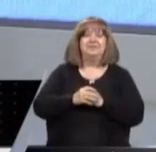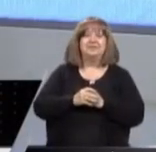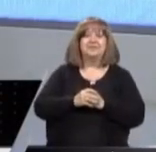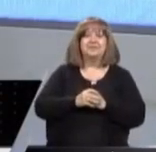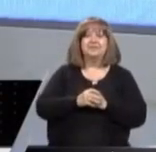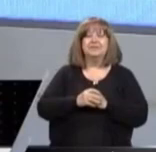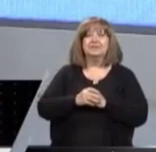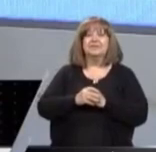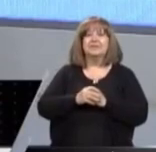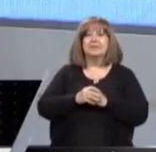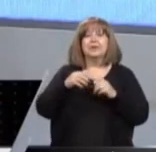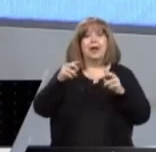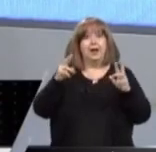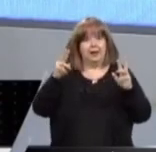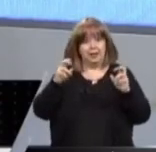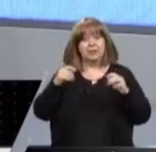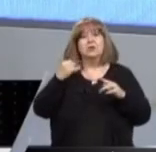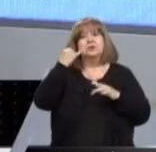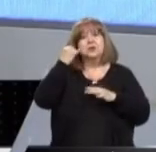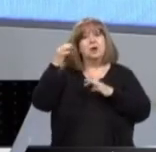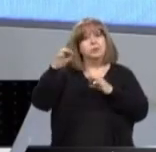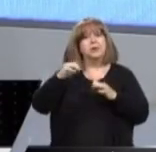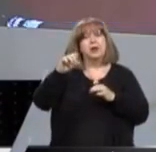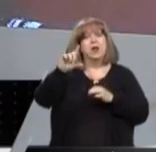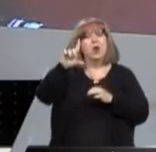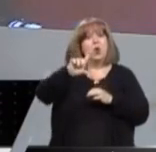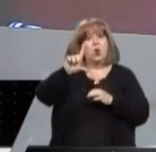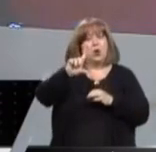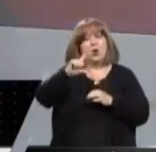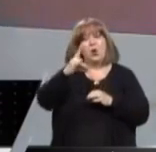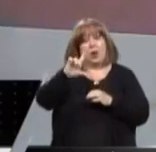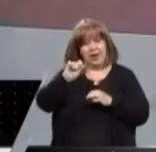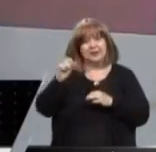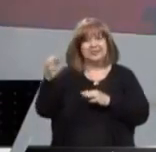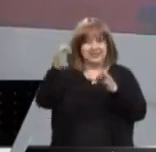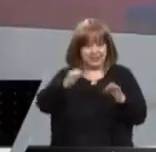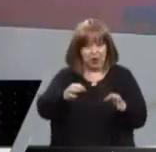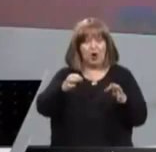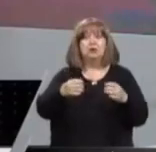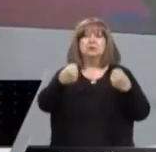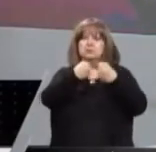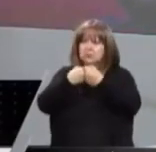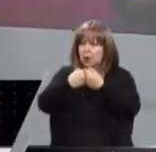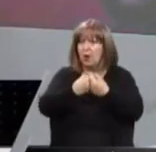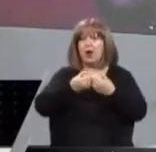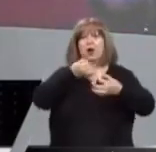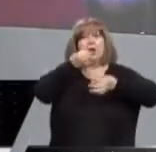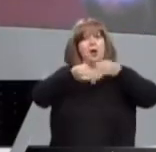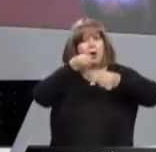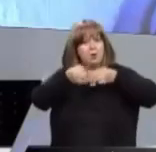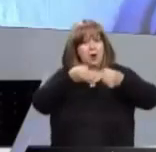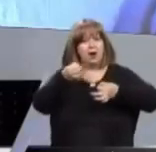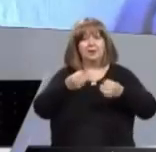vamos a ver ahora y vamos a compartir también lo que fue la conferencia de prensa, ¿no? En esto de reforzar los vínculos bilaterales también entre ambas naciones, tanto Brasil